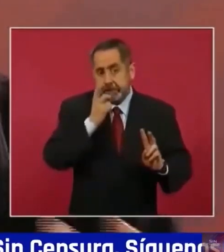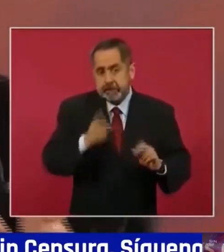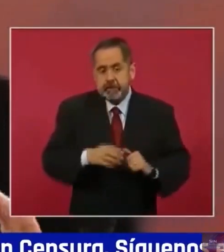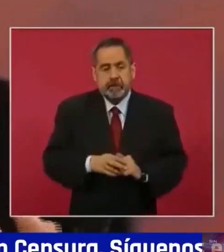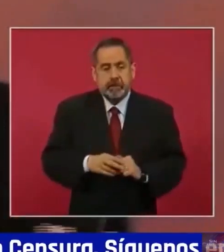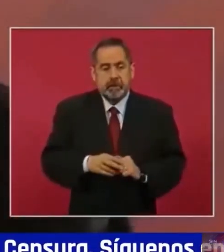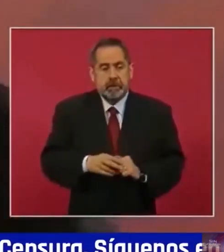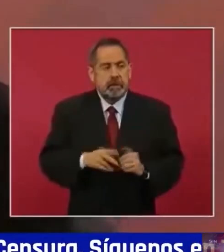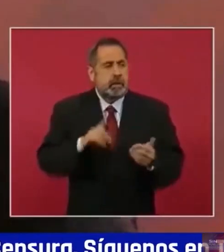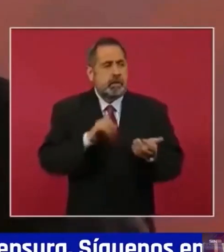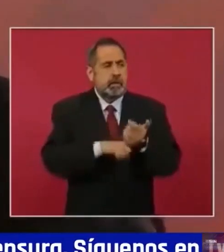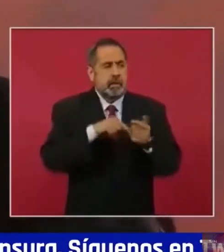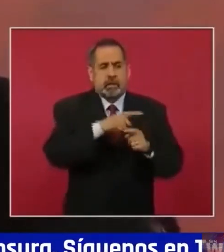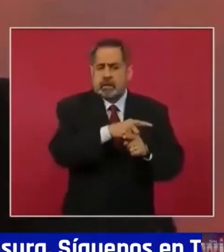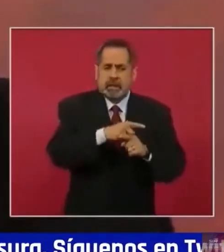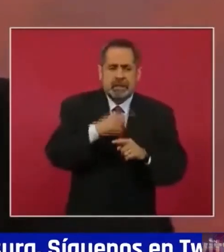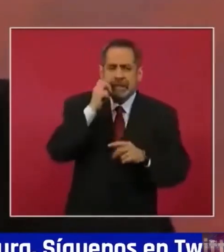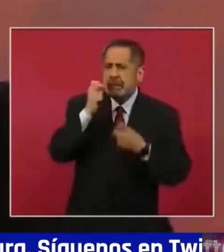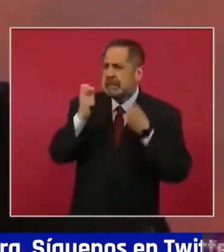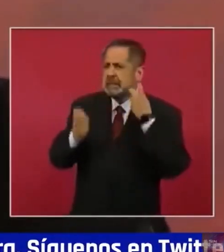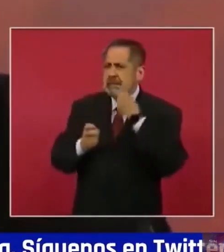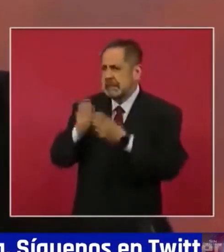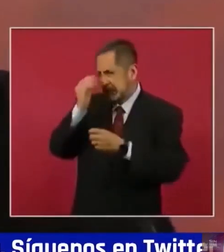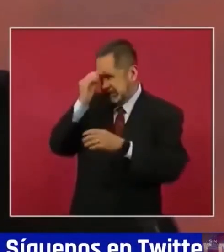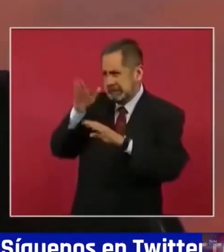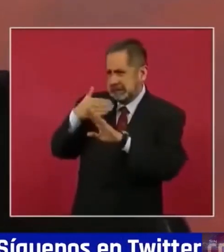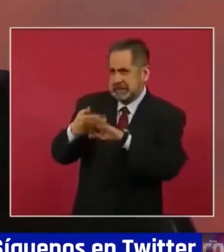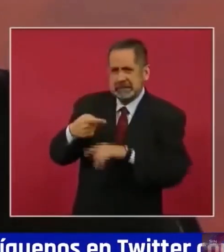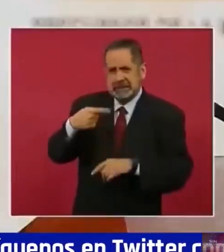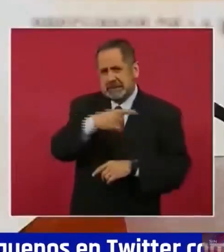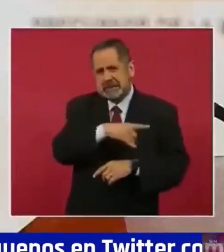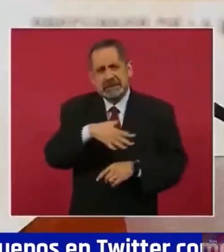pero sin duda golpeador, corrupto,